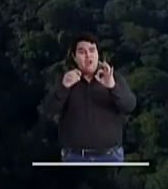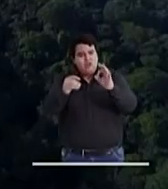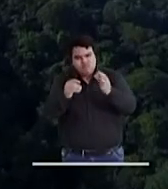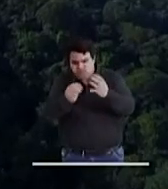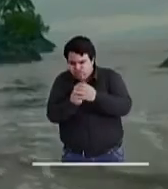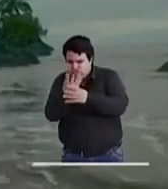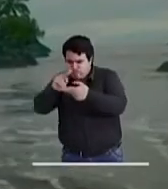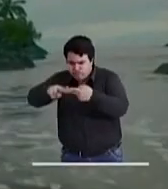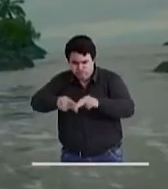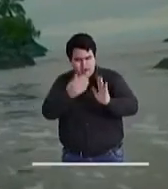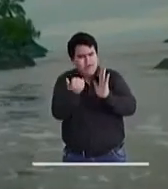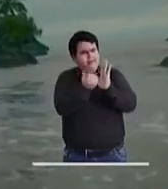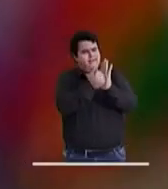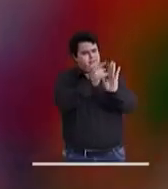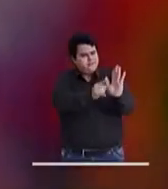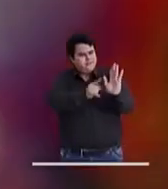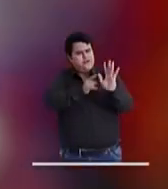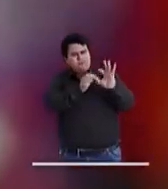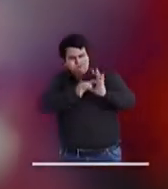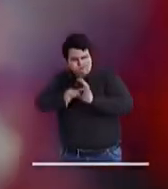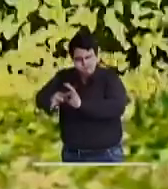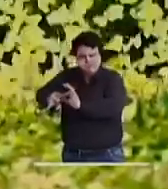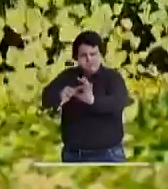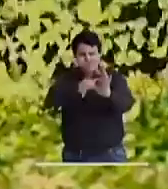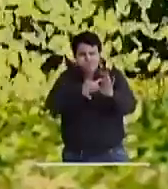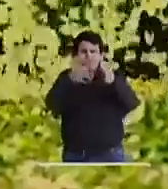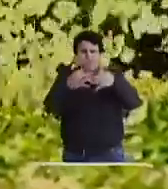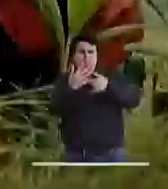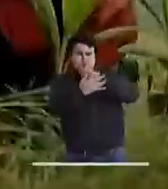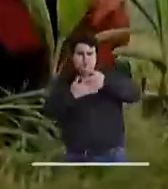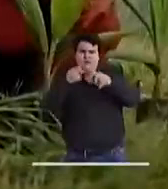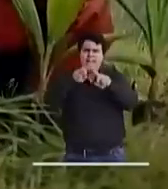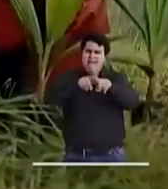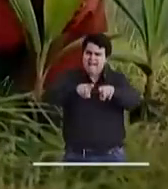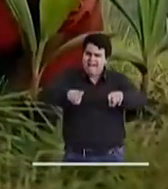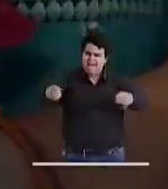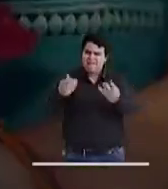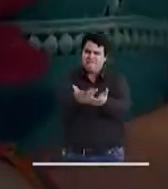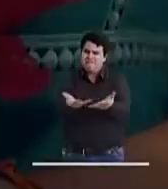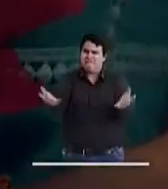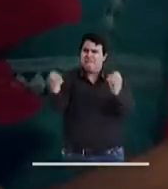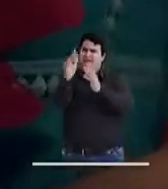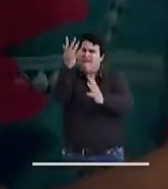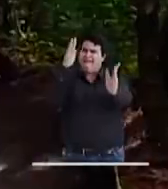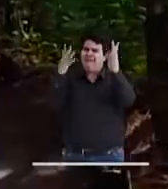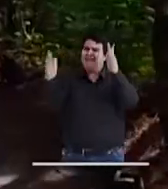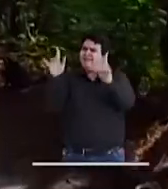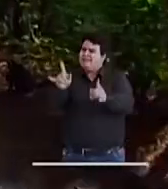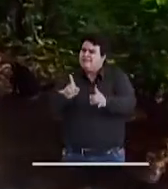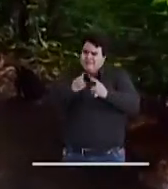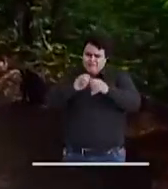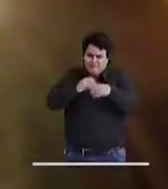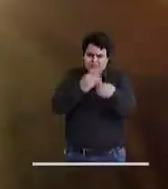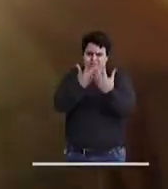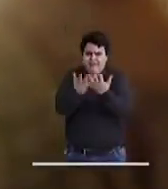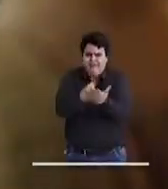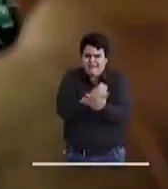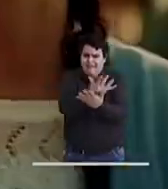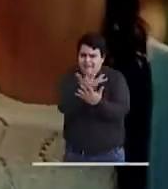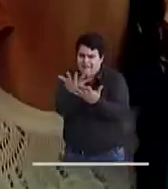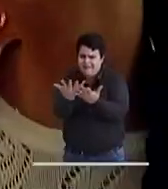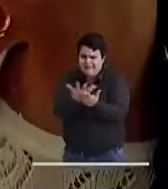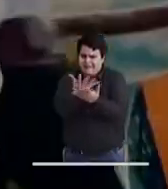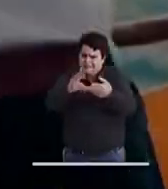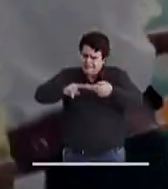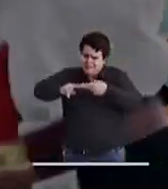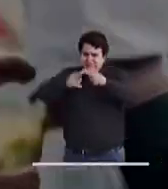dado pues en el año pasado, hemos hecho toda una campaña de promoción, de expectativa, para que la gente entienda qué es el sello, cómo lo puede